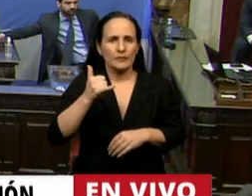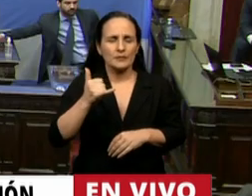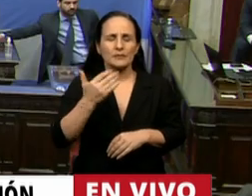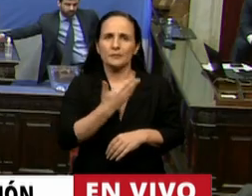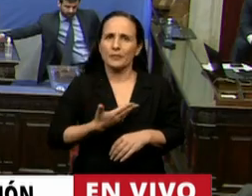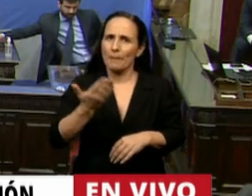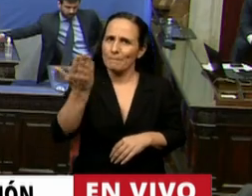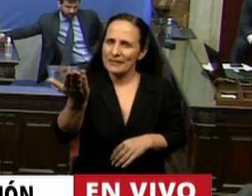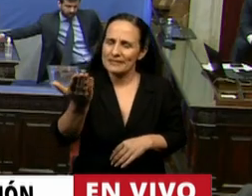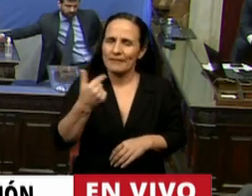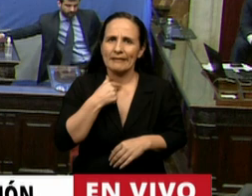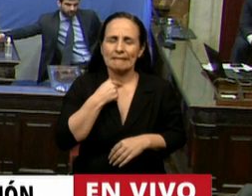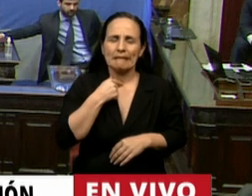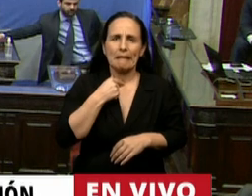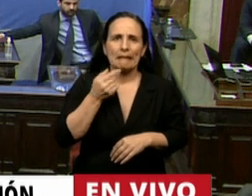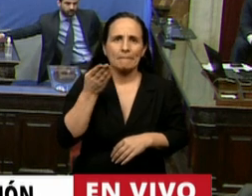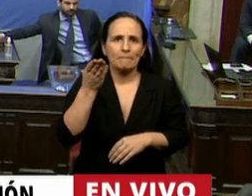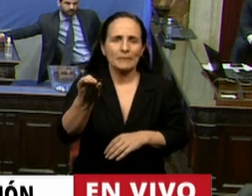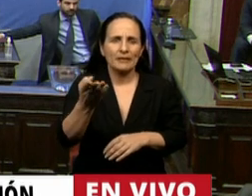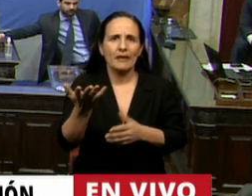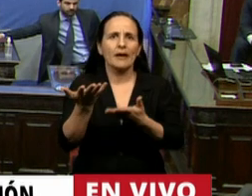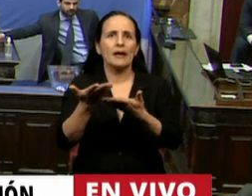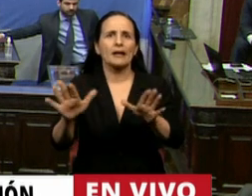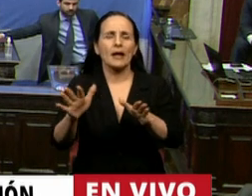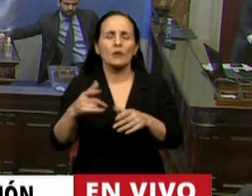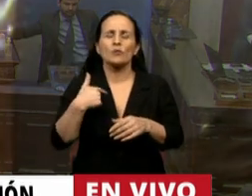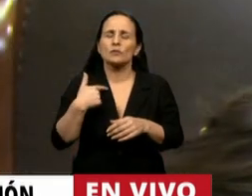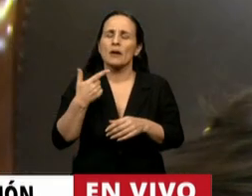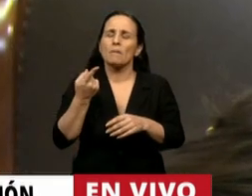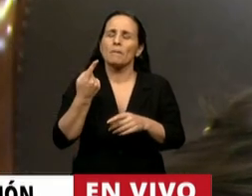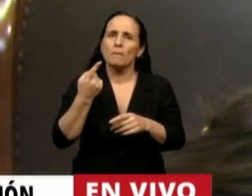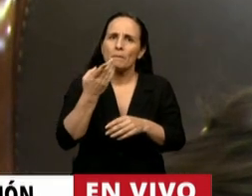que la consideración de la renuncia sea por voto